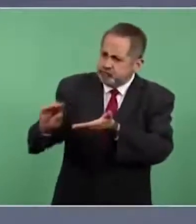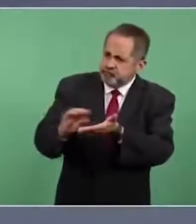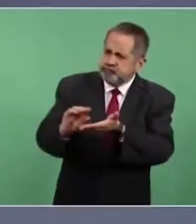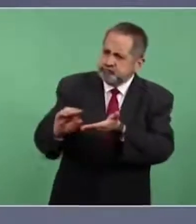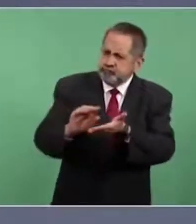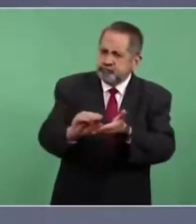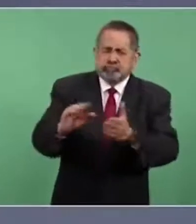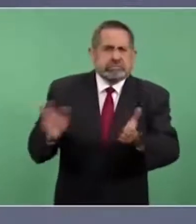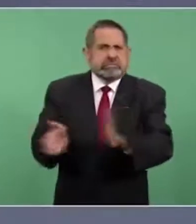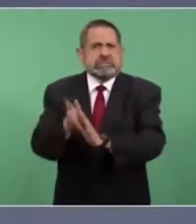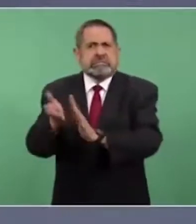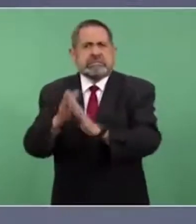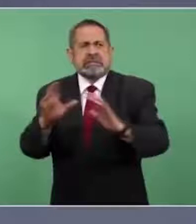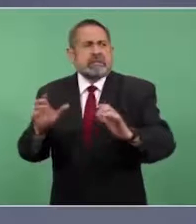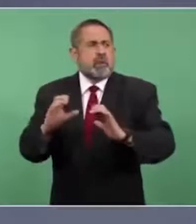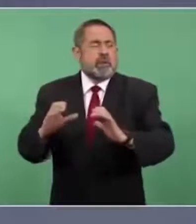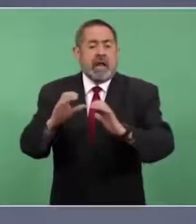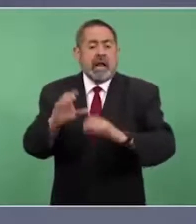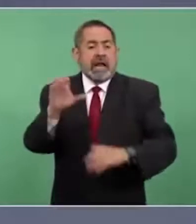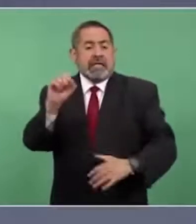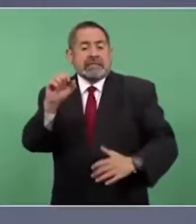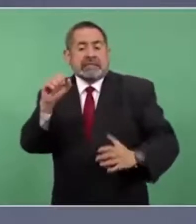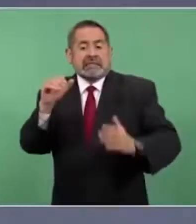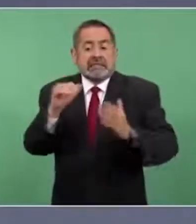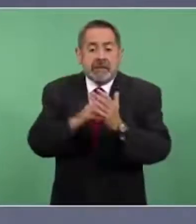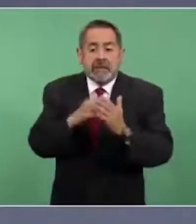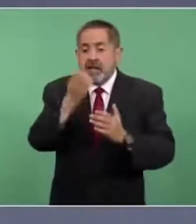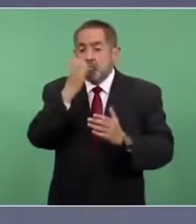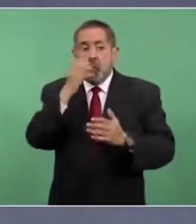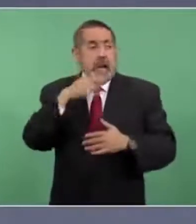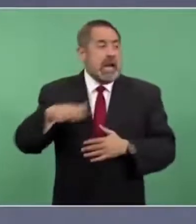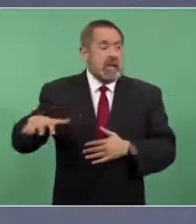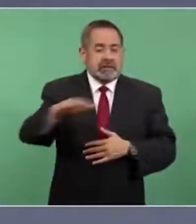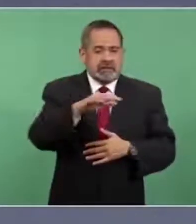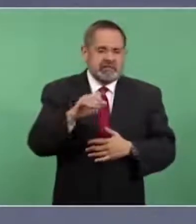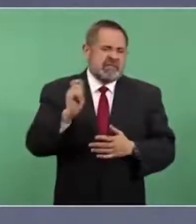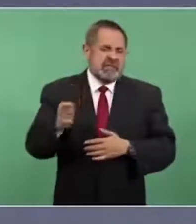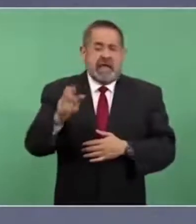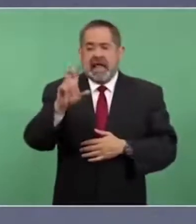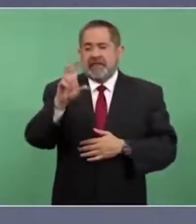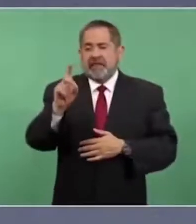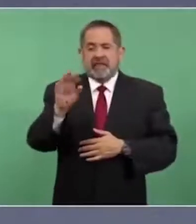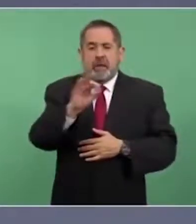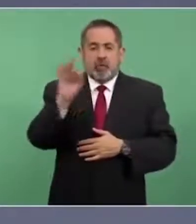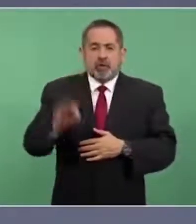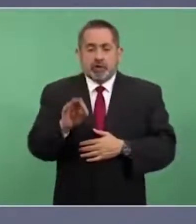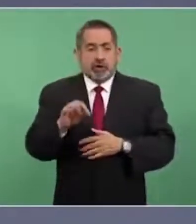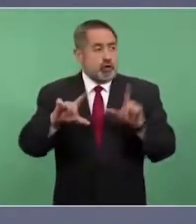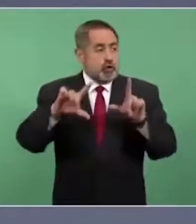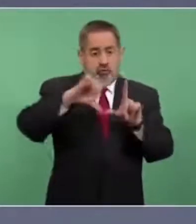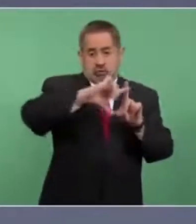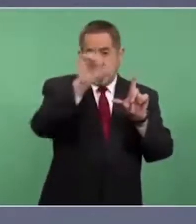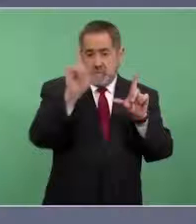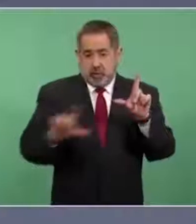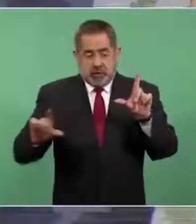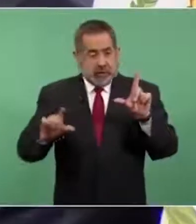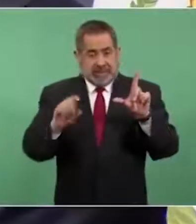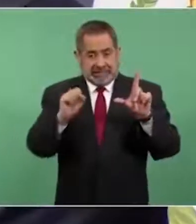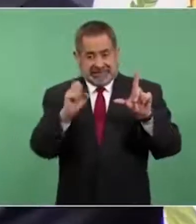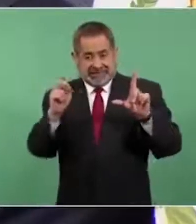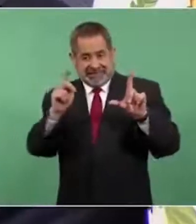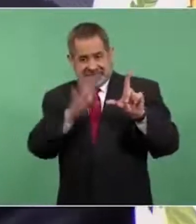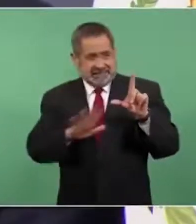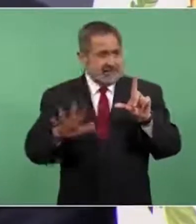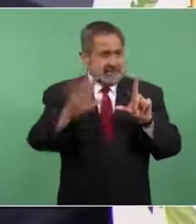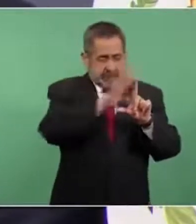de 60,000 planteles, el 30% de todas las escuelas de educación pública,